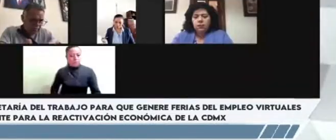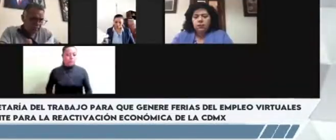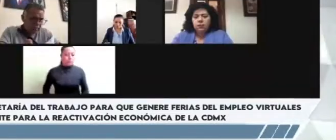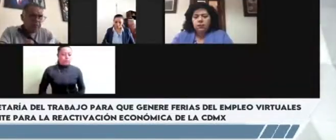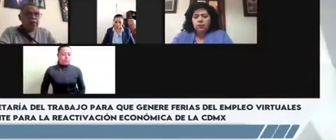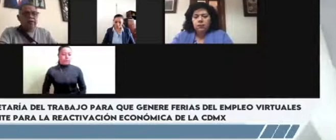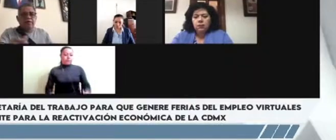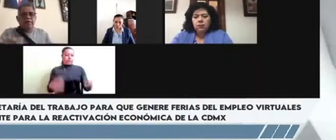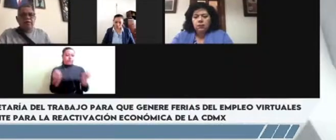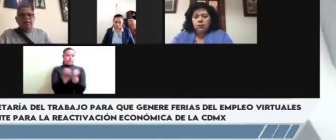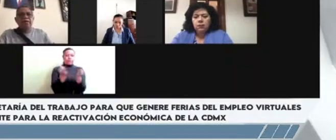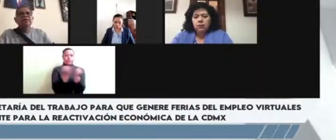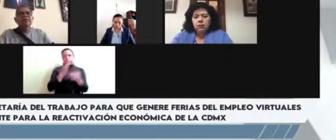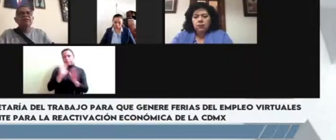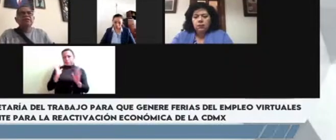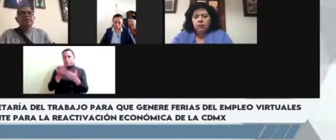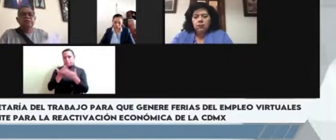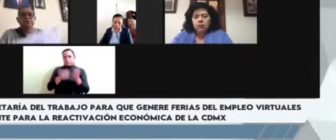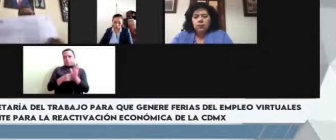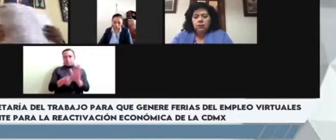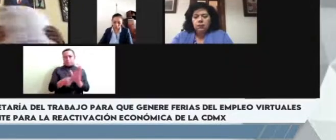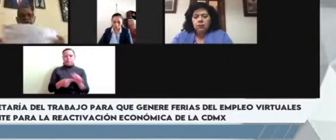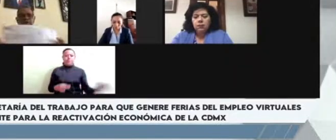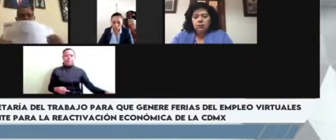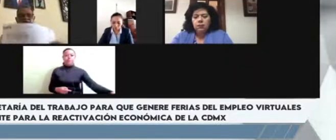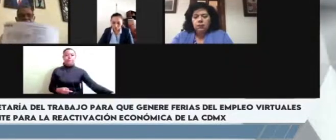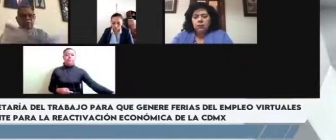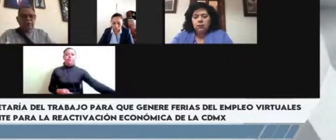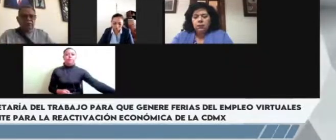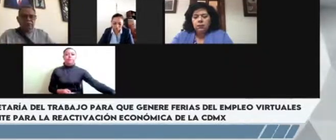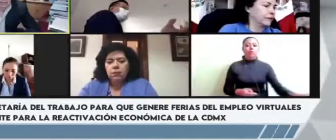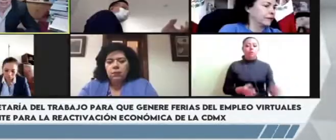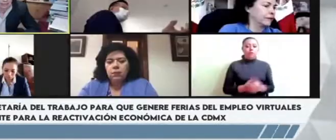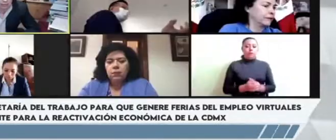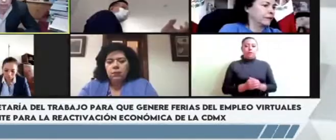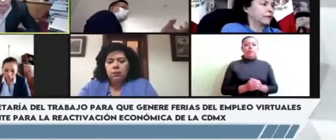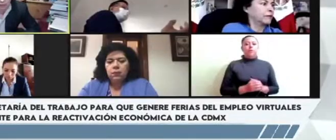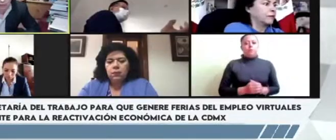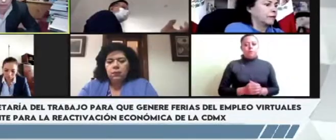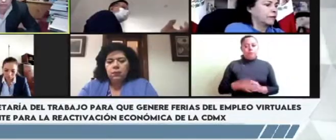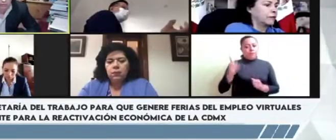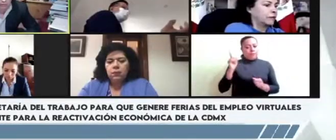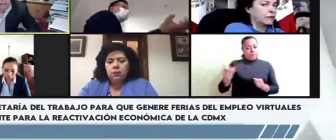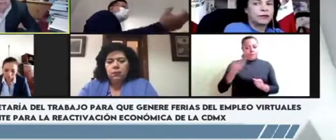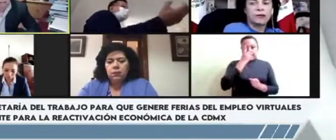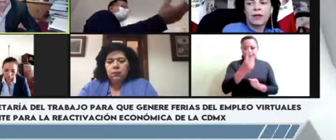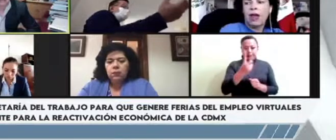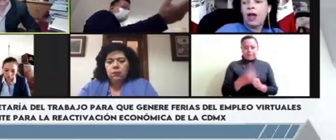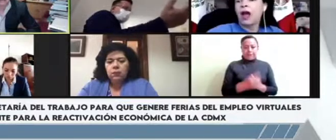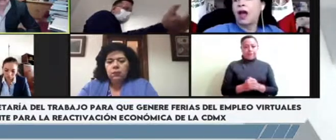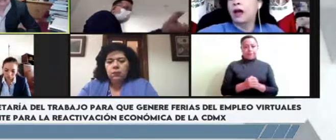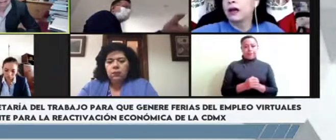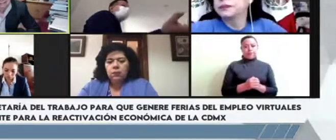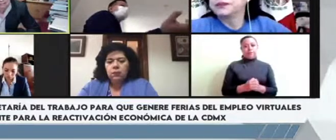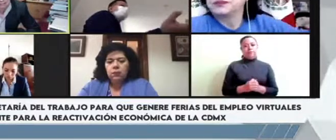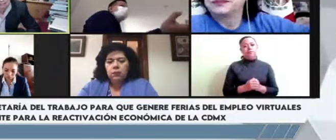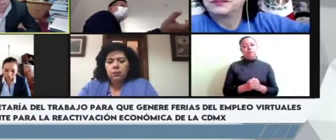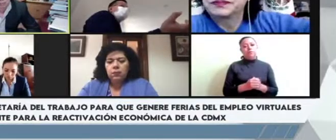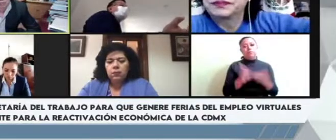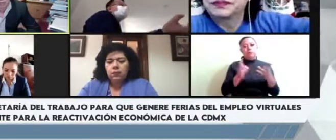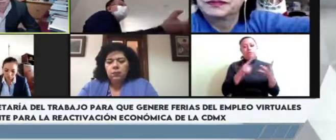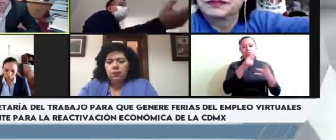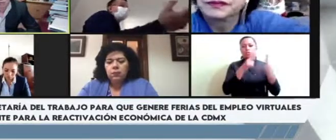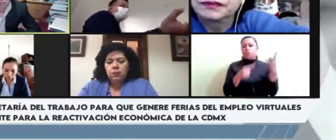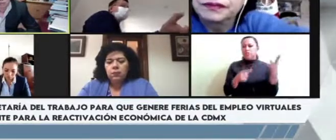términos. Es decir, él subrayó las flaquezas del punto de acuerdo